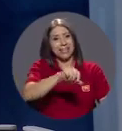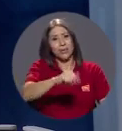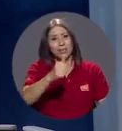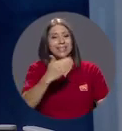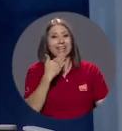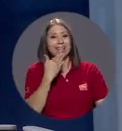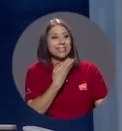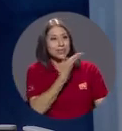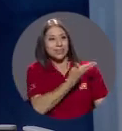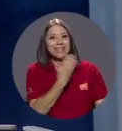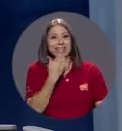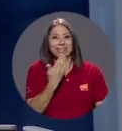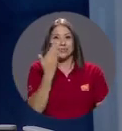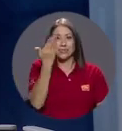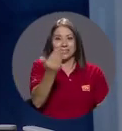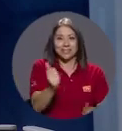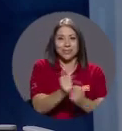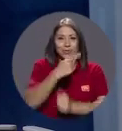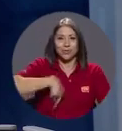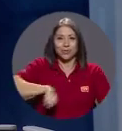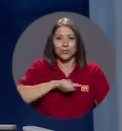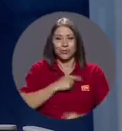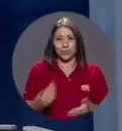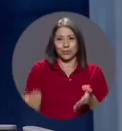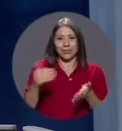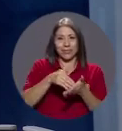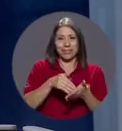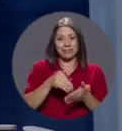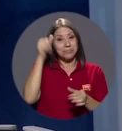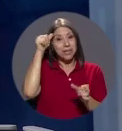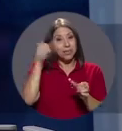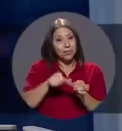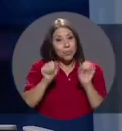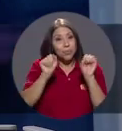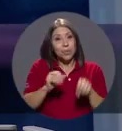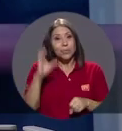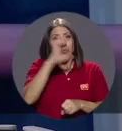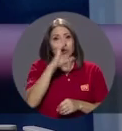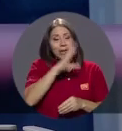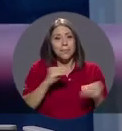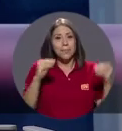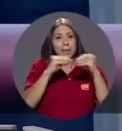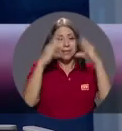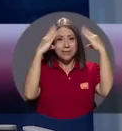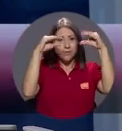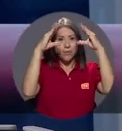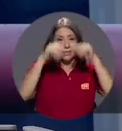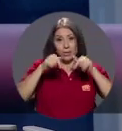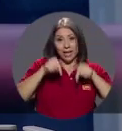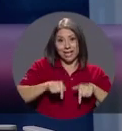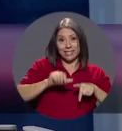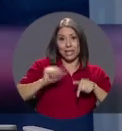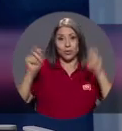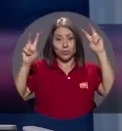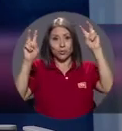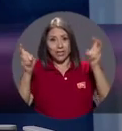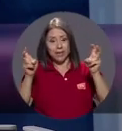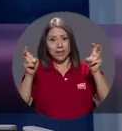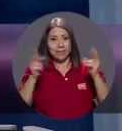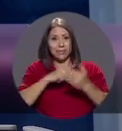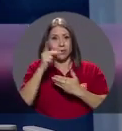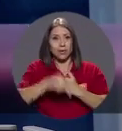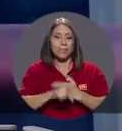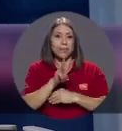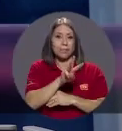otras iniciativas. Gracias a ustedes por acompañarnos y a ustedes por estar con nosotros una vez más. Les recuerdo que puede buscar más información sobre este y